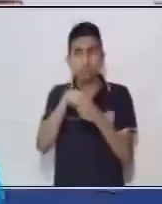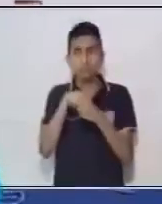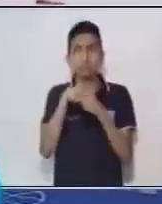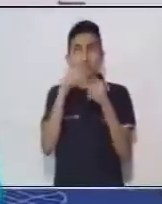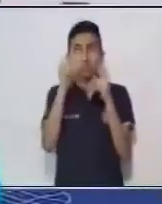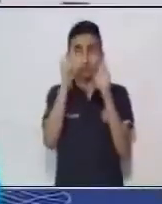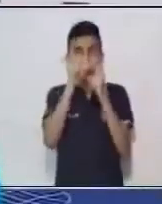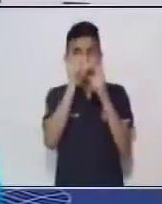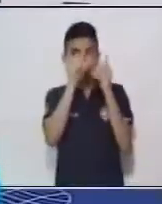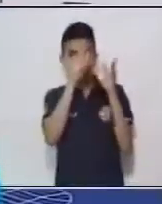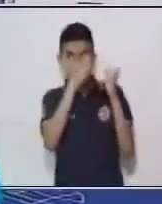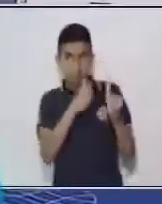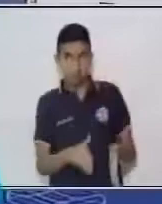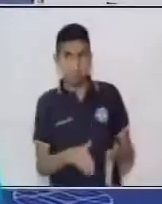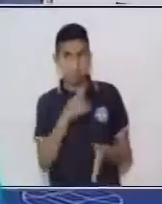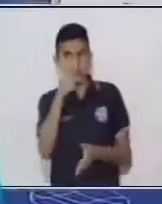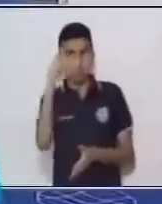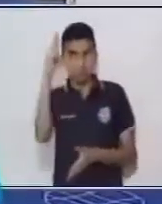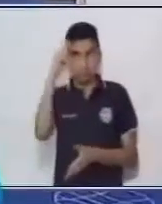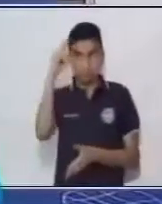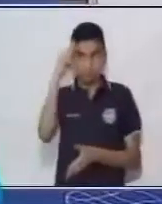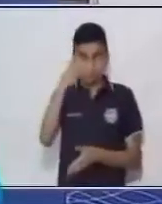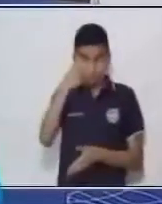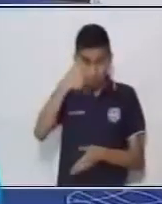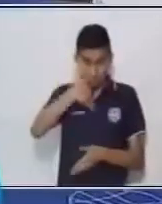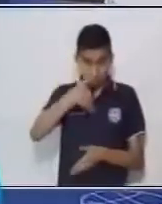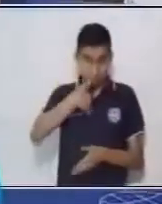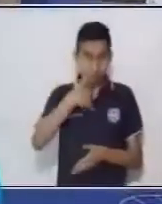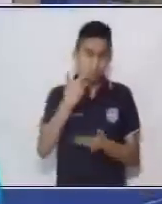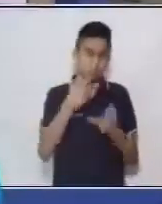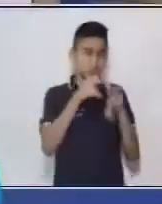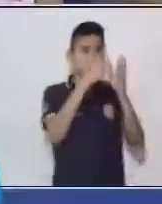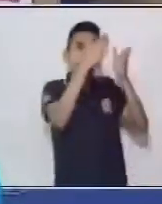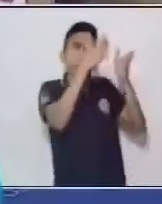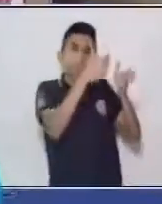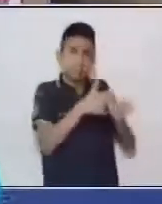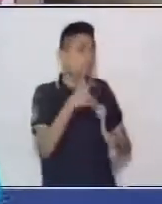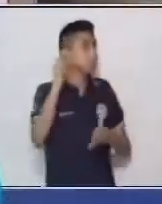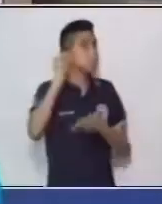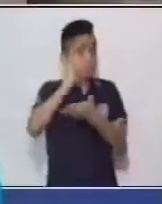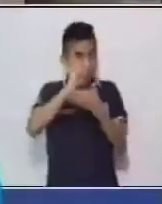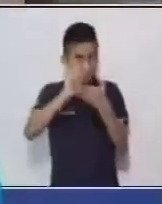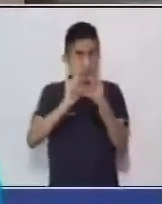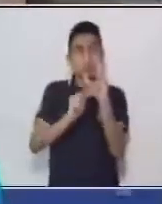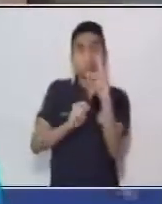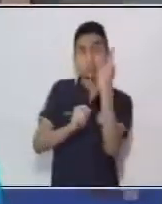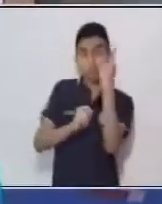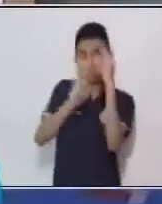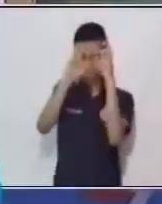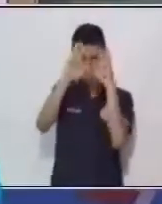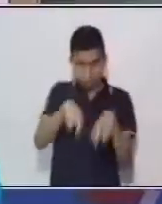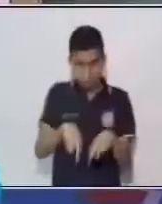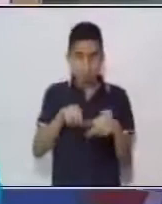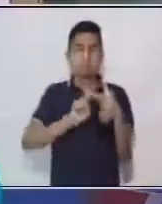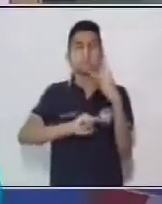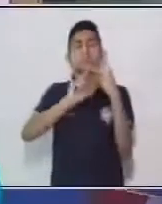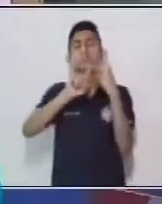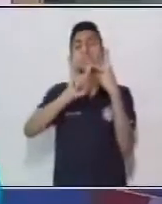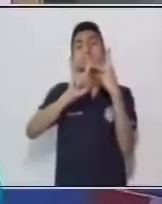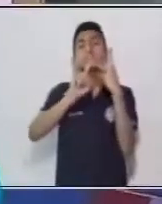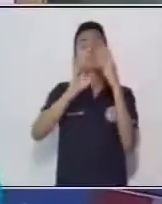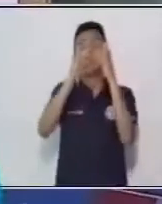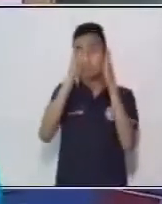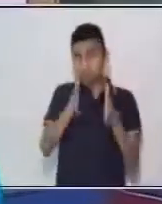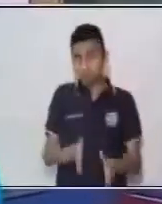persona. Recuérdate que hay personas gramaticales. Está la primera persona, la segunda